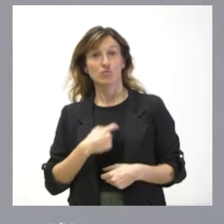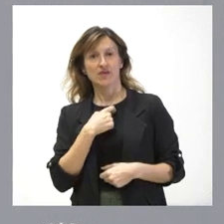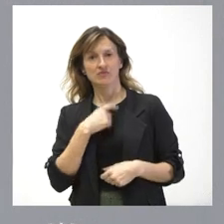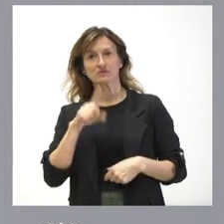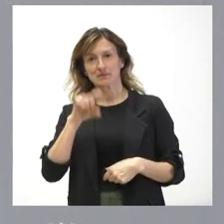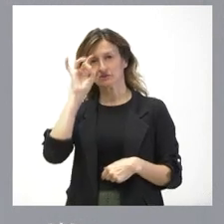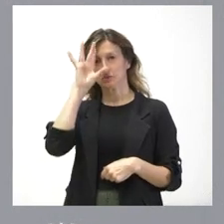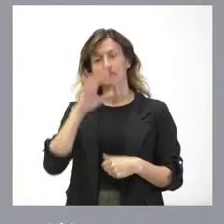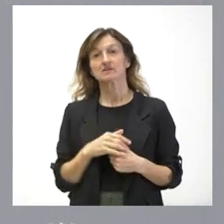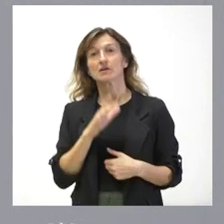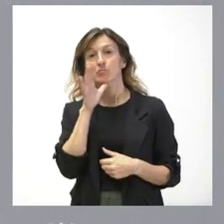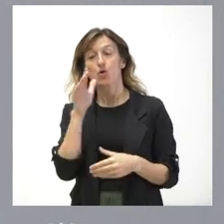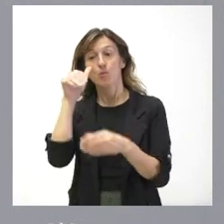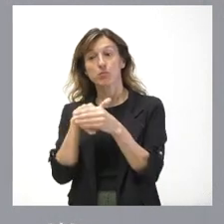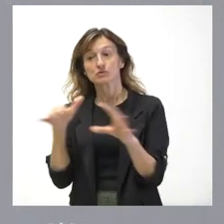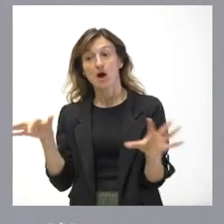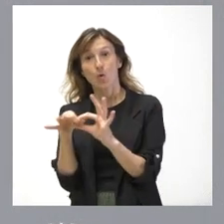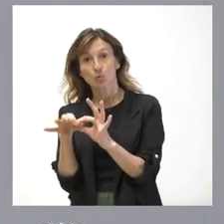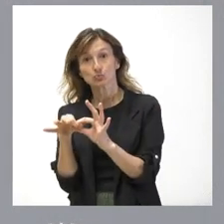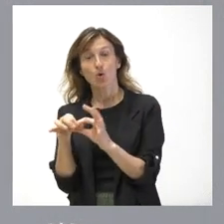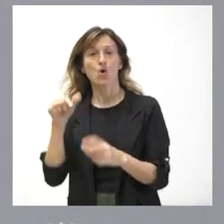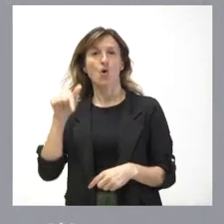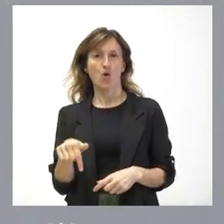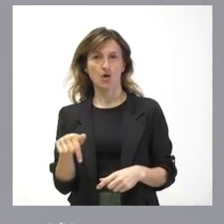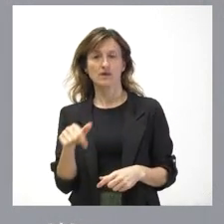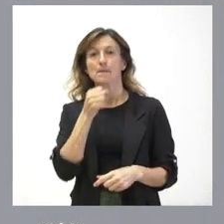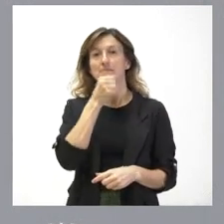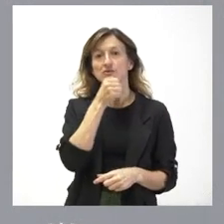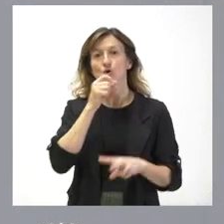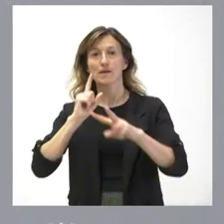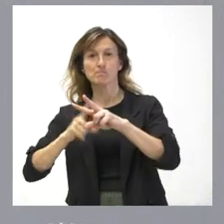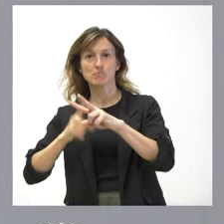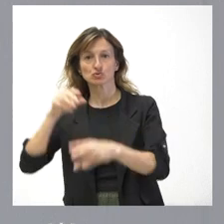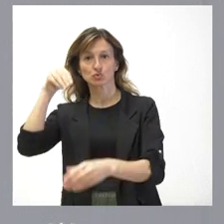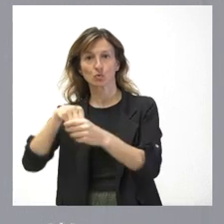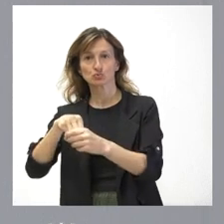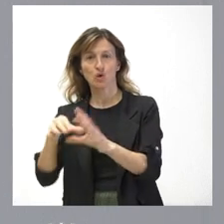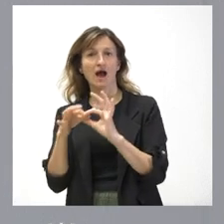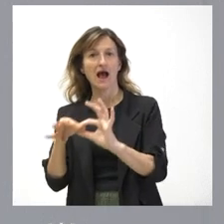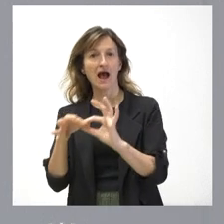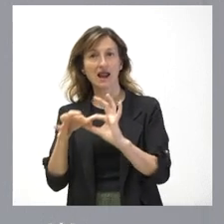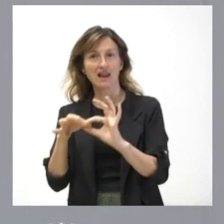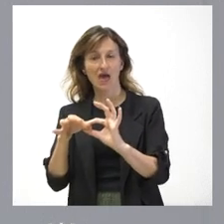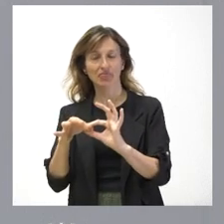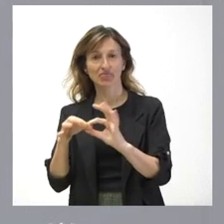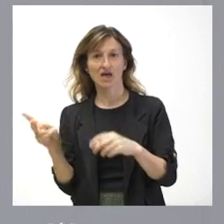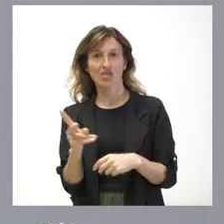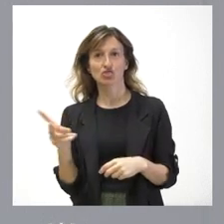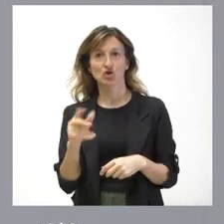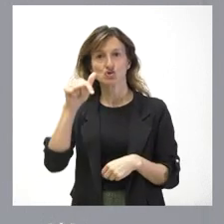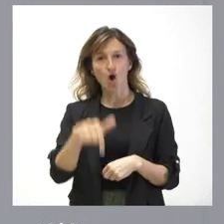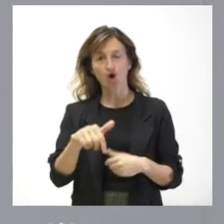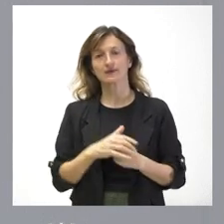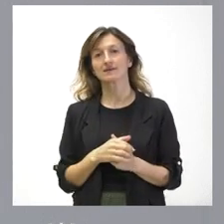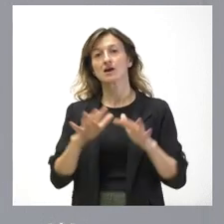alber que los que han votado juntos hoy han sido psoe y vox esta alianza que se ha producido entre psoe y vox hoy